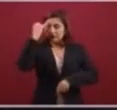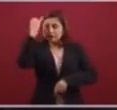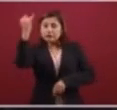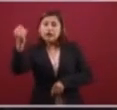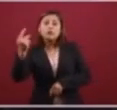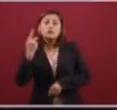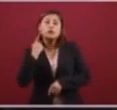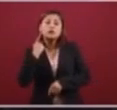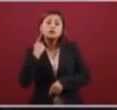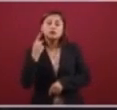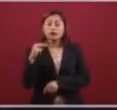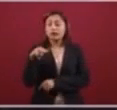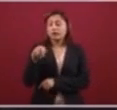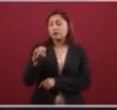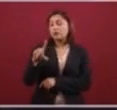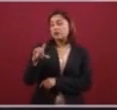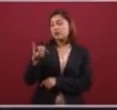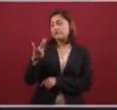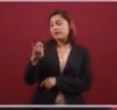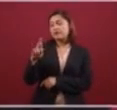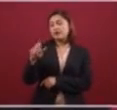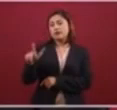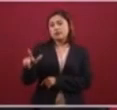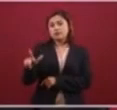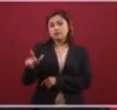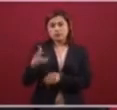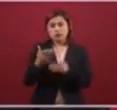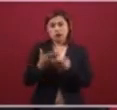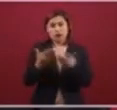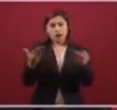que ya no se lleva a cabo